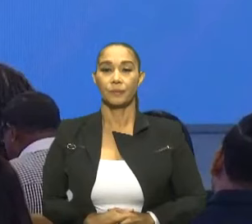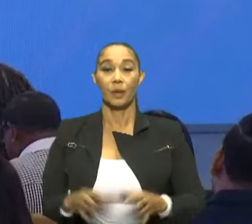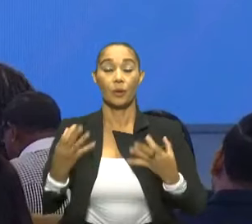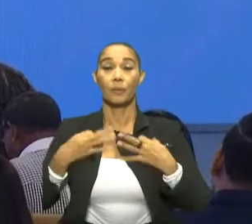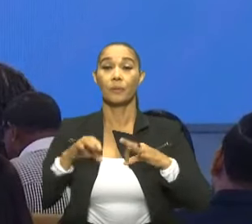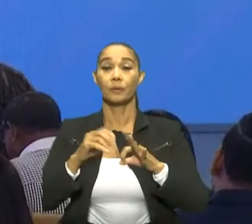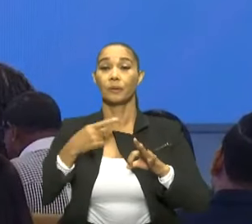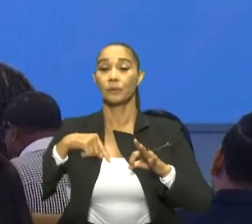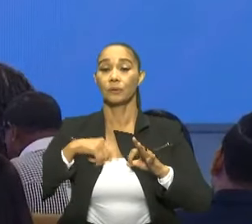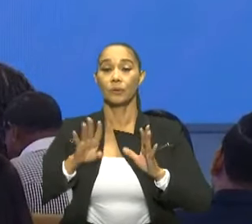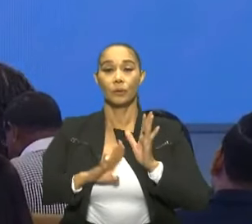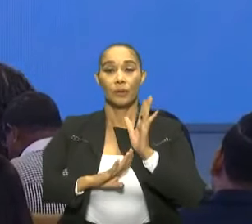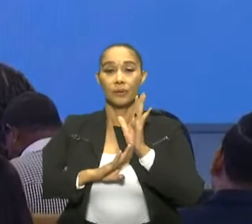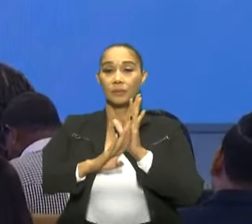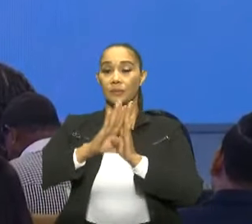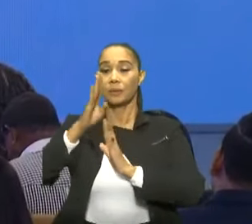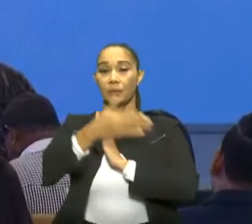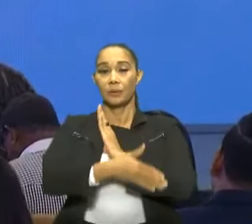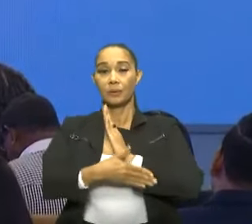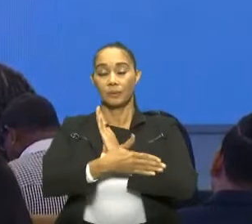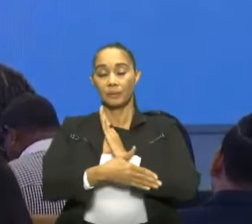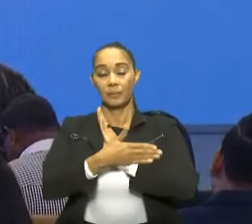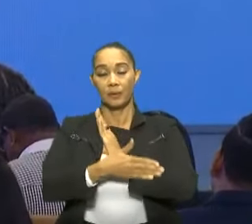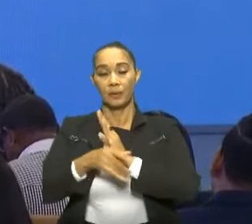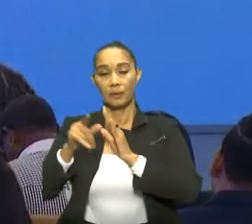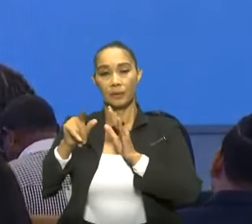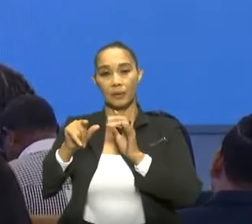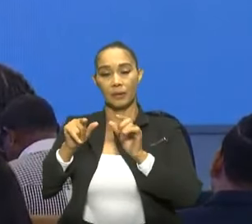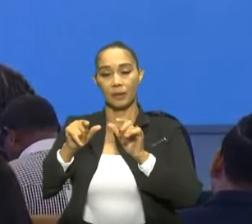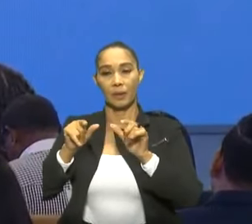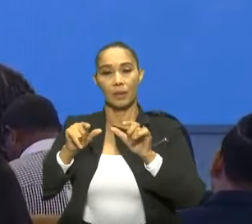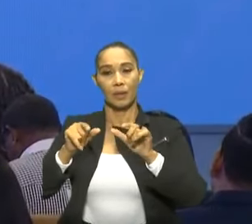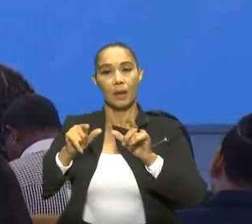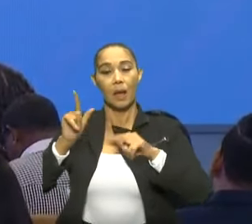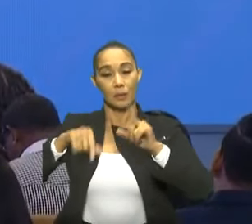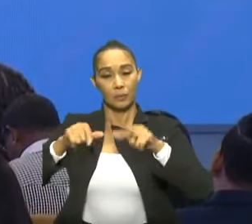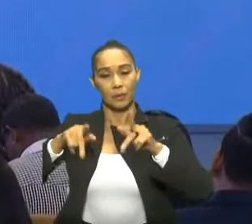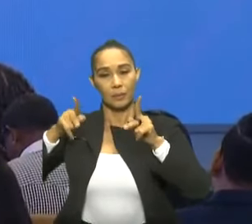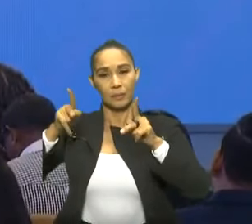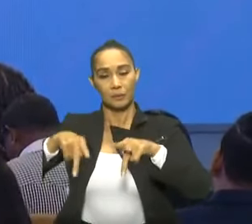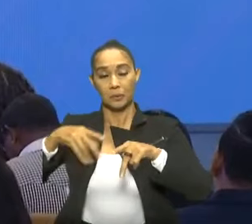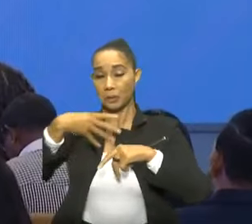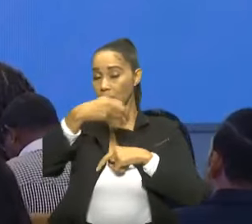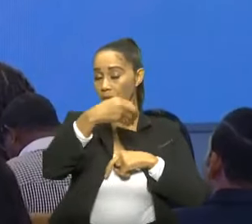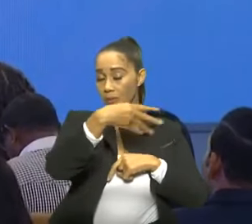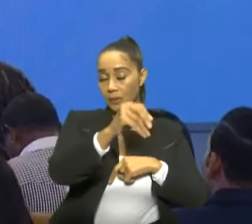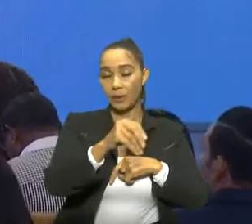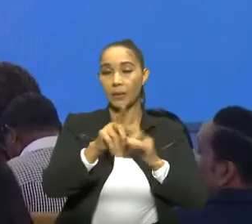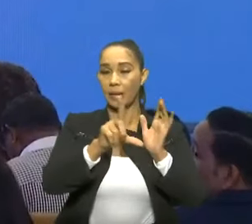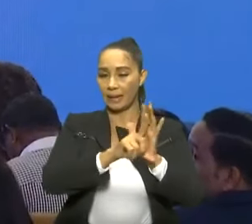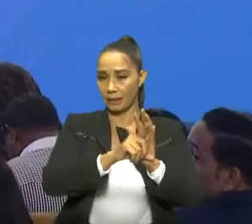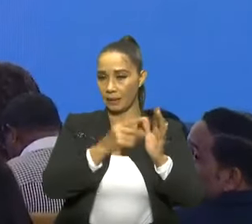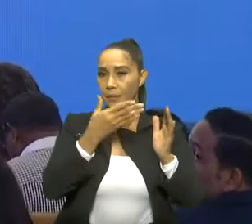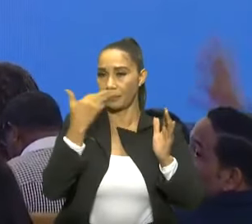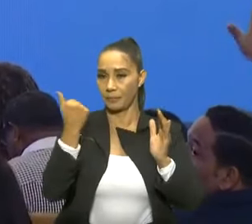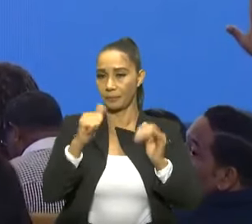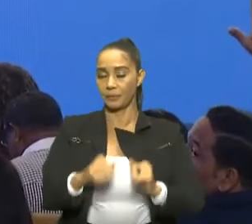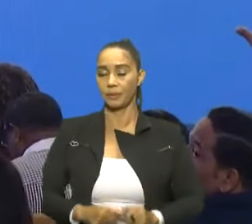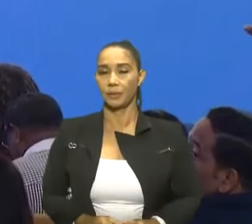importante es nosotros seguir avanzando en el país y que la mayoría, los que se quieran ir, que se vayan legalmente.